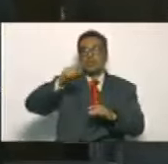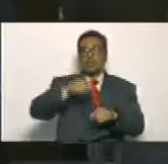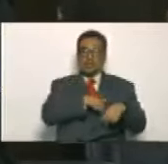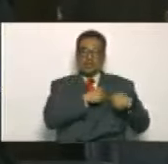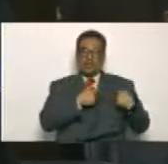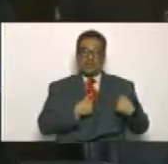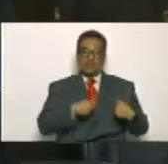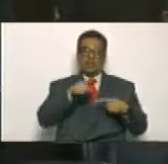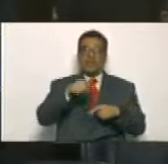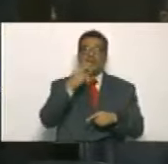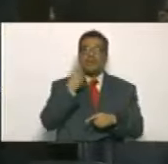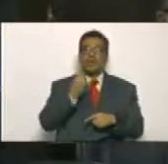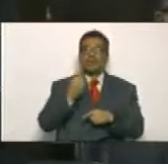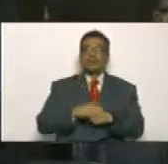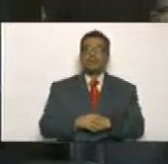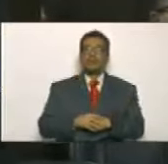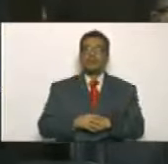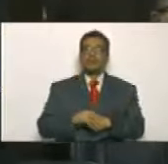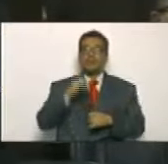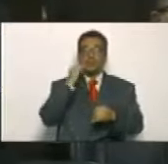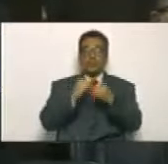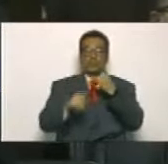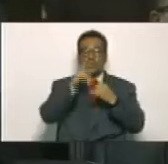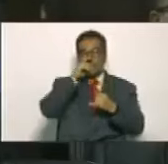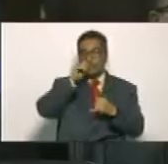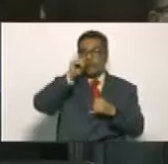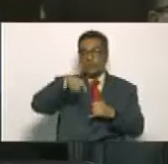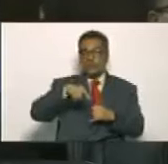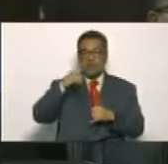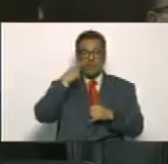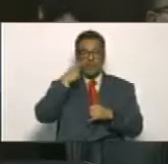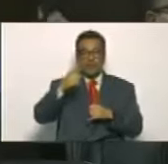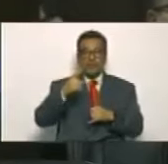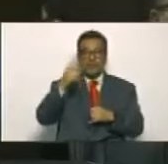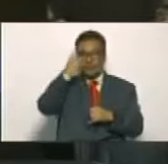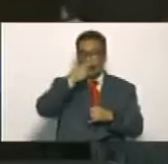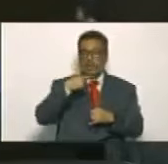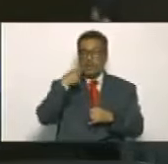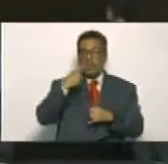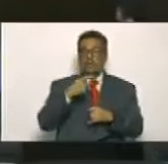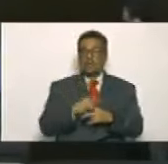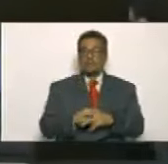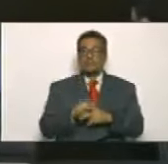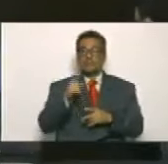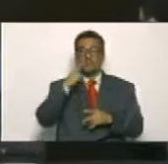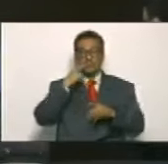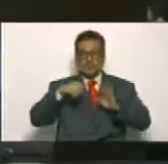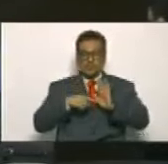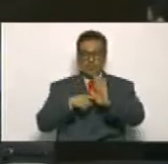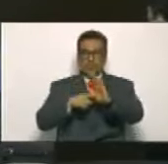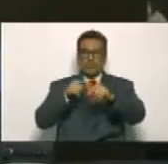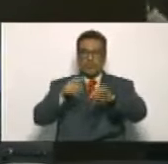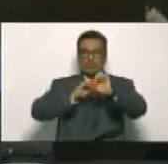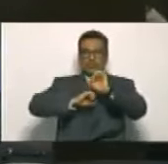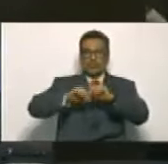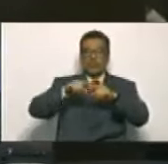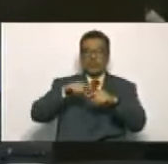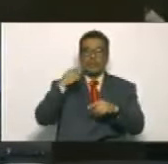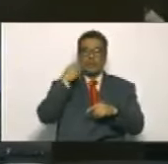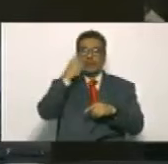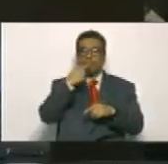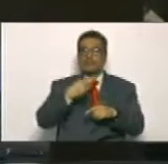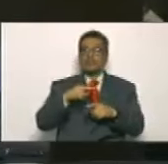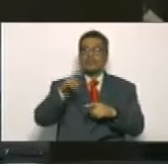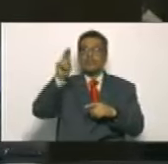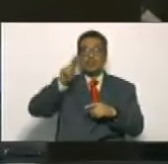corazón de esta juventud, que en los últimos años también le hemos visto la cara al fascismo. Le hemos hecho frente para defender la República.